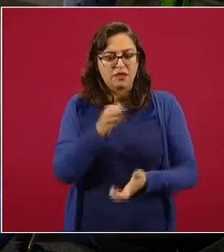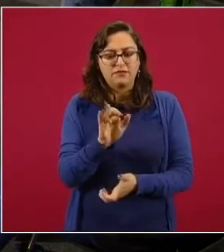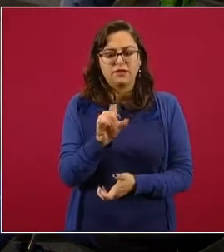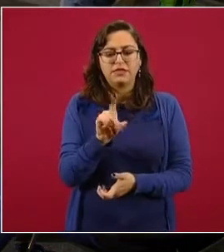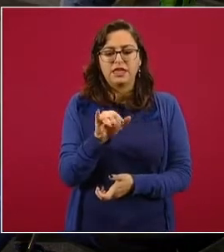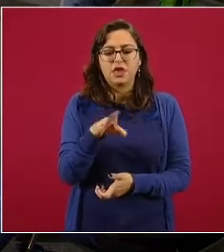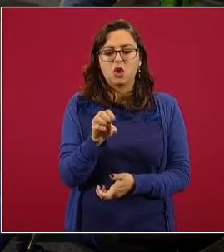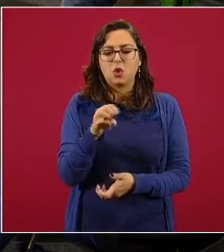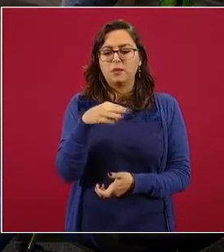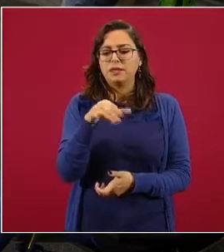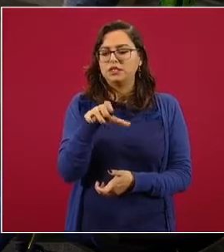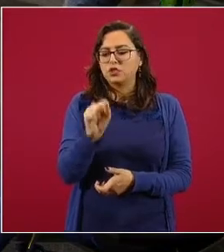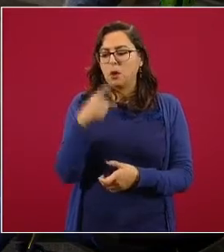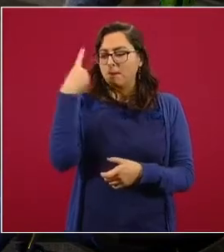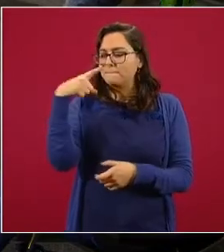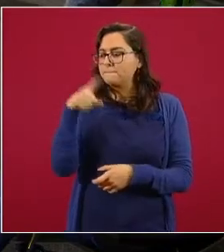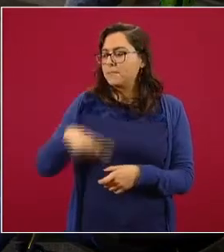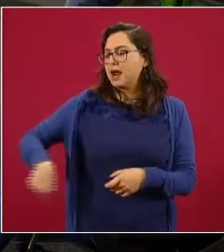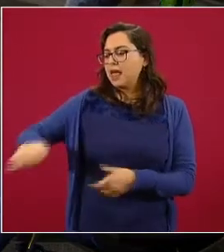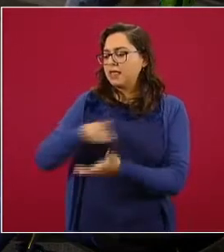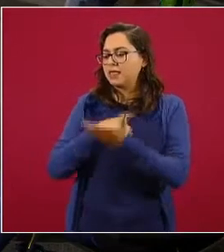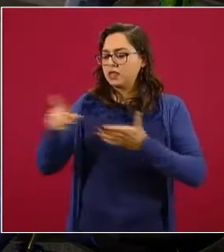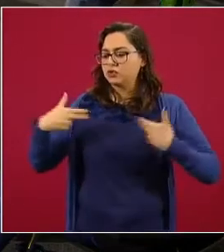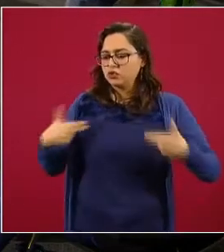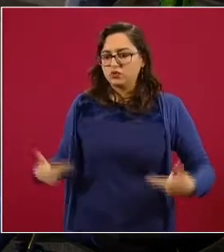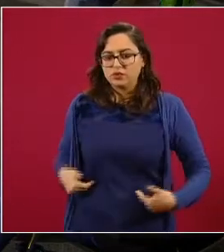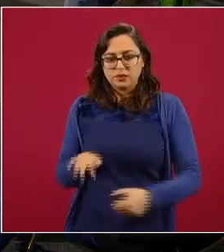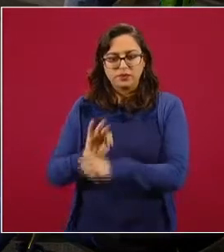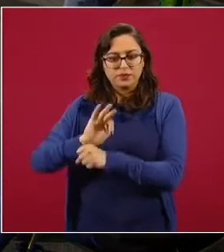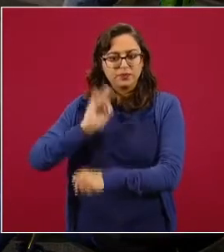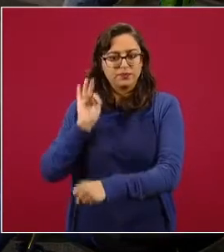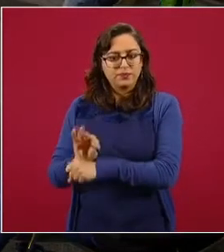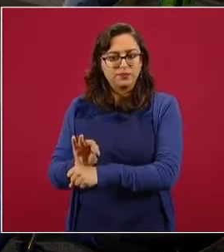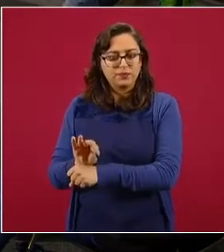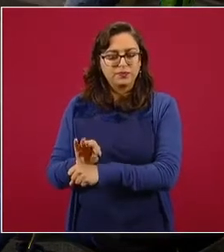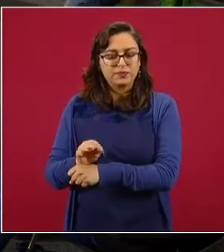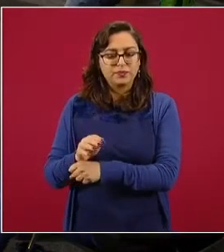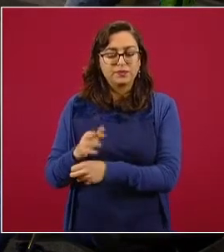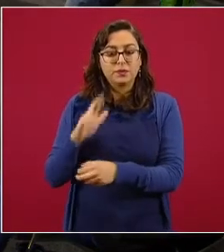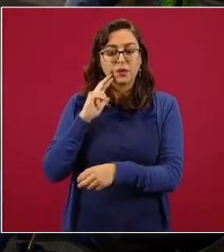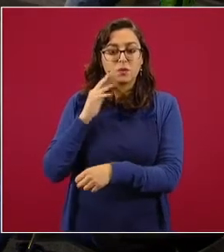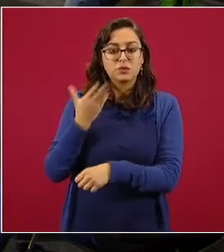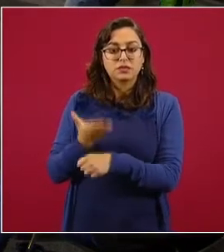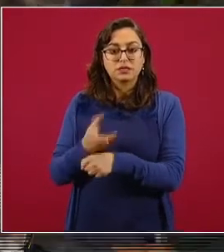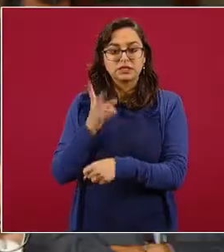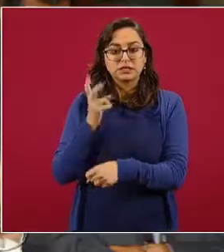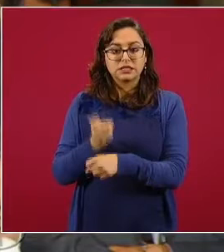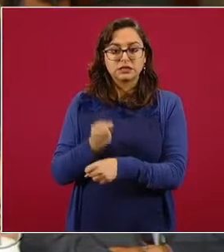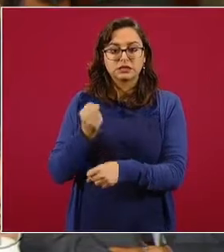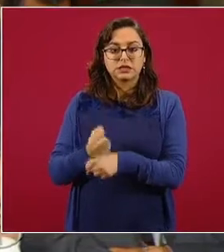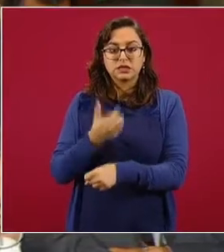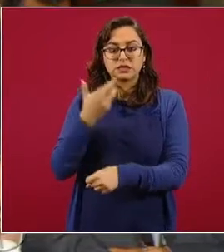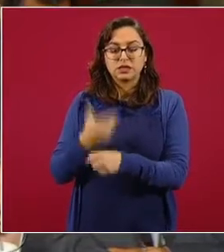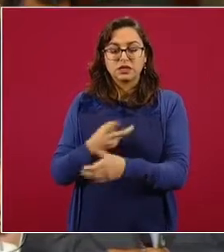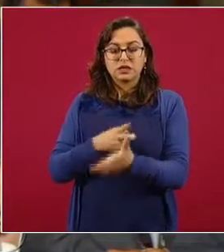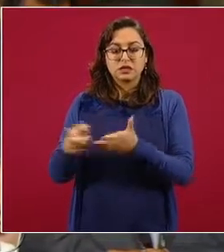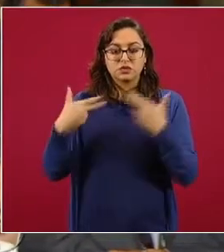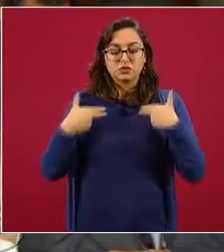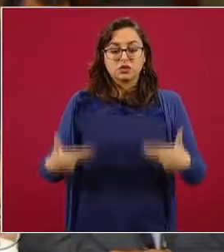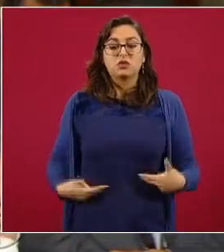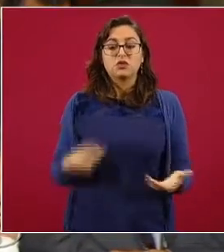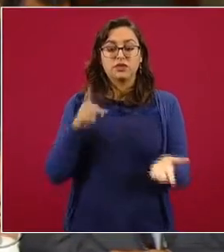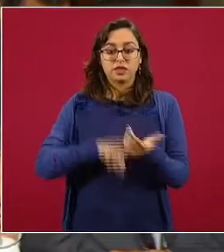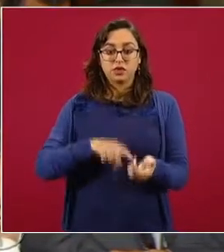el mecanismo de protección de los defensores de derechos humanos, que está a cargo de la Subsecretaría de los Derechos Humanos, de la Secretaría de